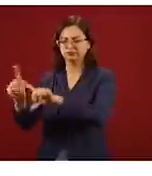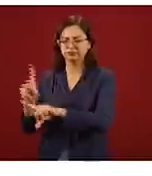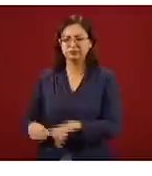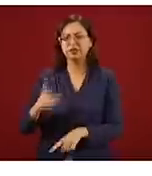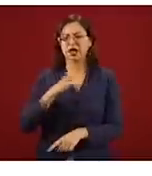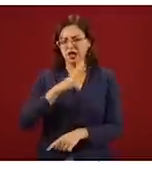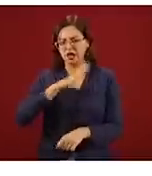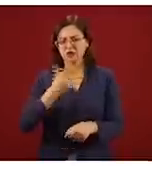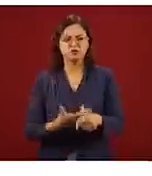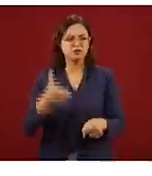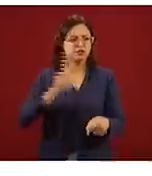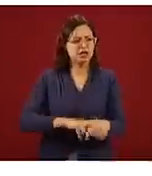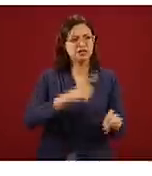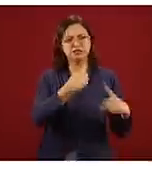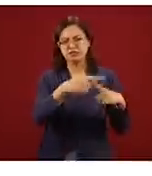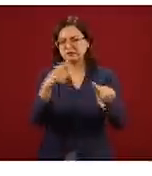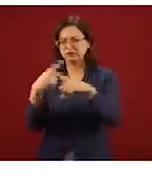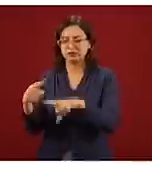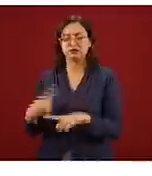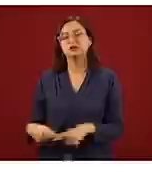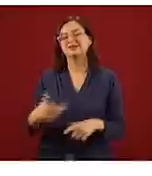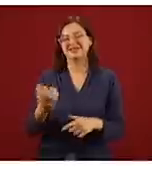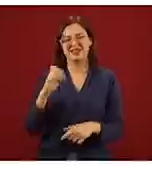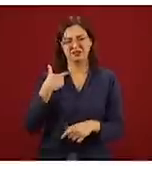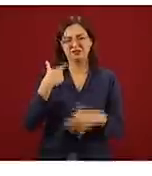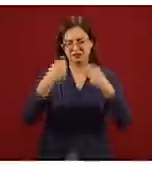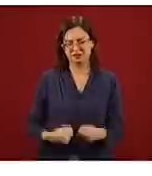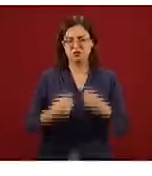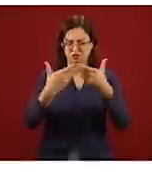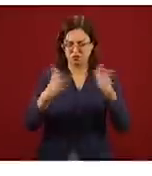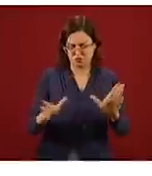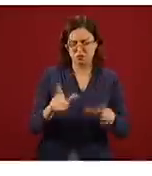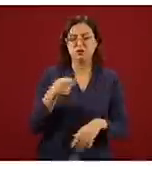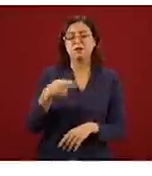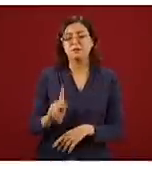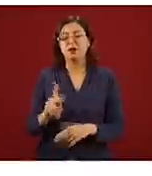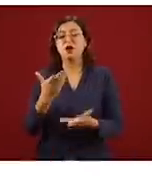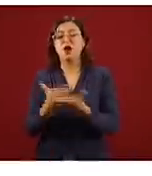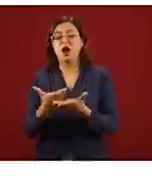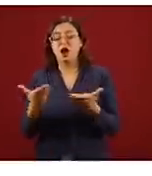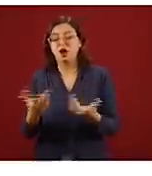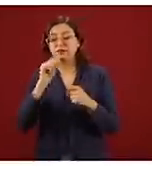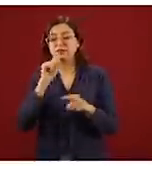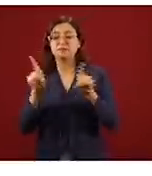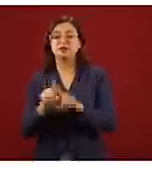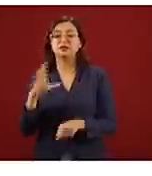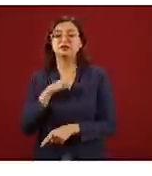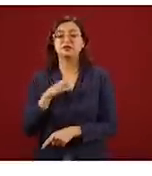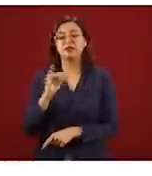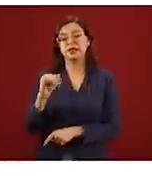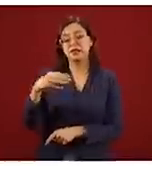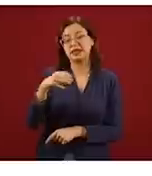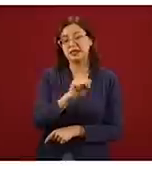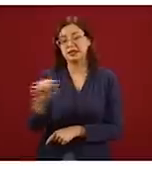de salud, tenemos al IMSS Bienestar, que está destinado a población no asegurada. De modo que